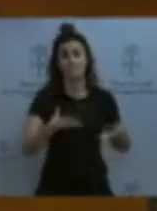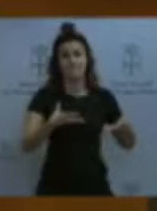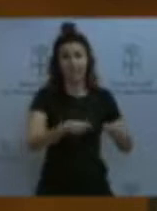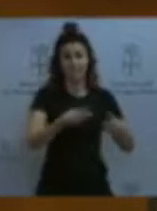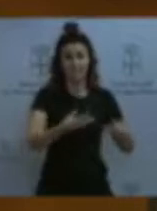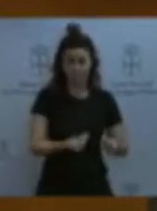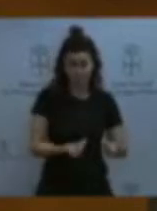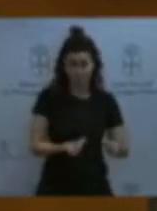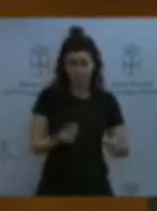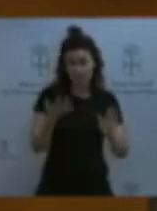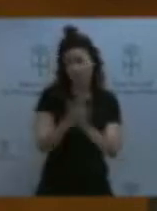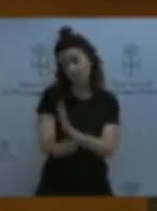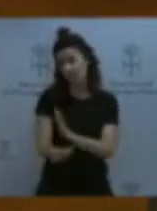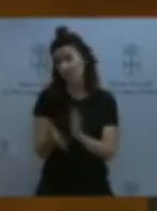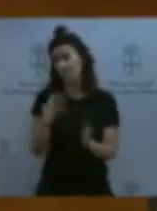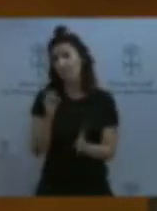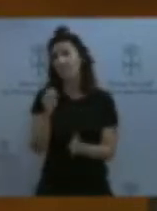y mostrar.